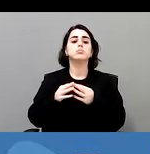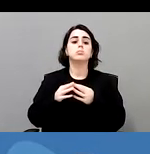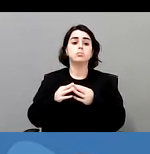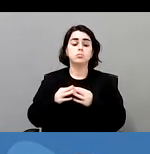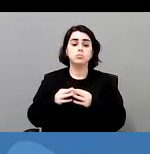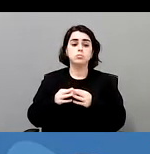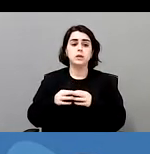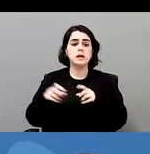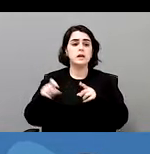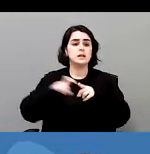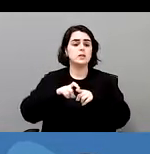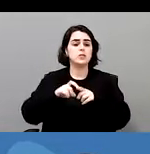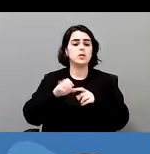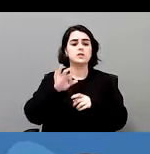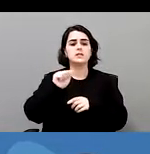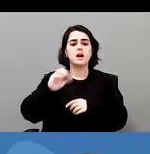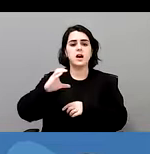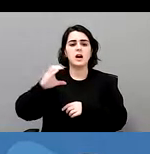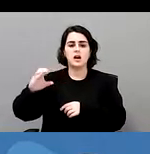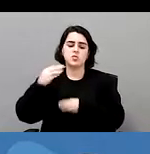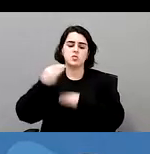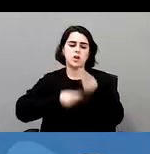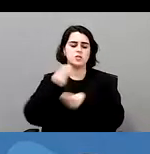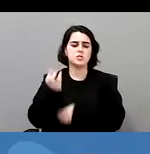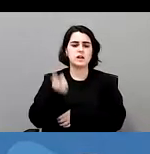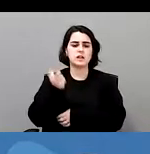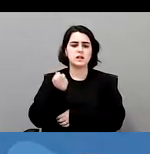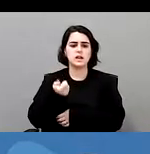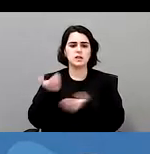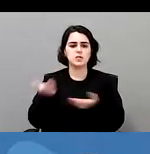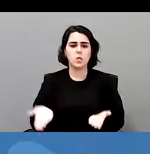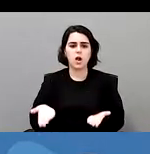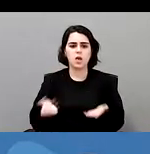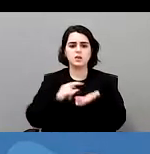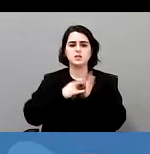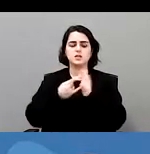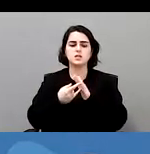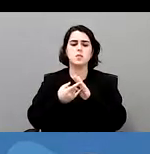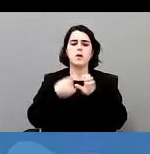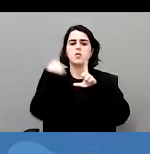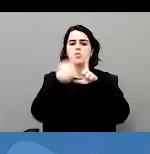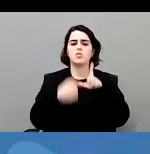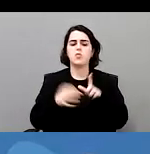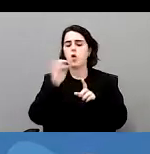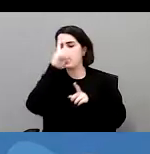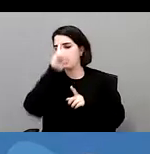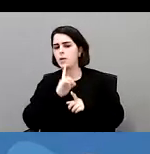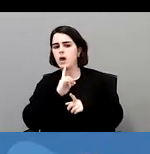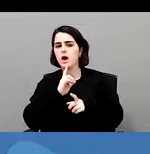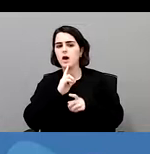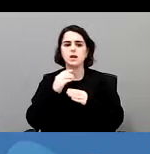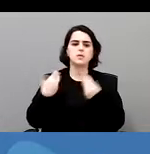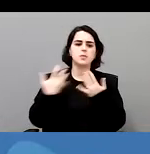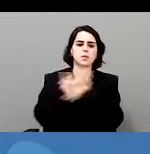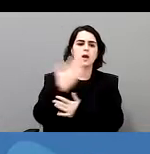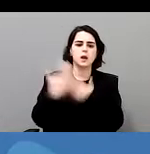Como tipos de sistemas de comunicación más utilizados, en este caso sale el sistema basado en pictogramas o imágenes y el combinado con apoyo,